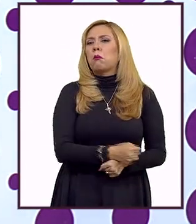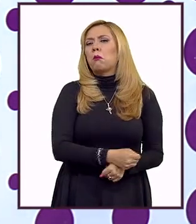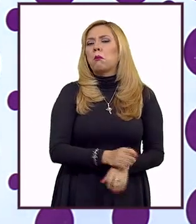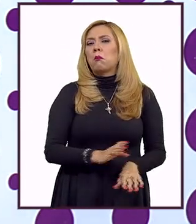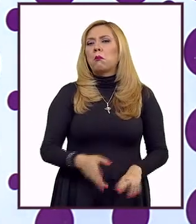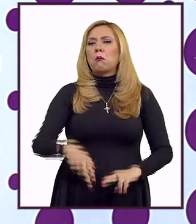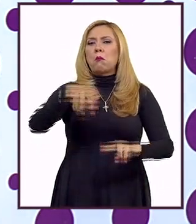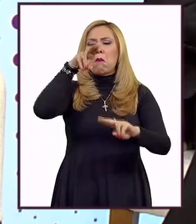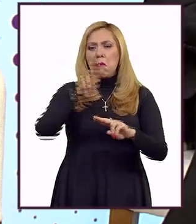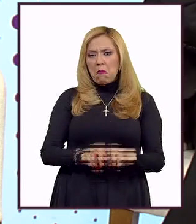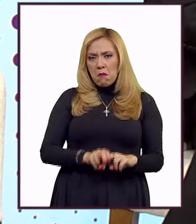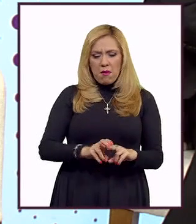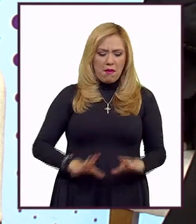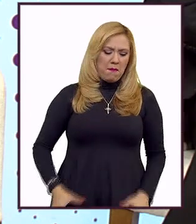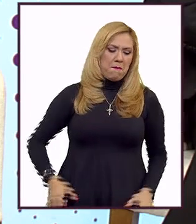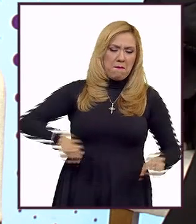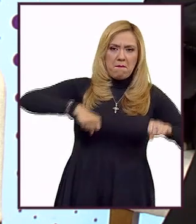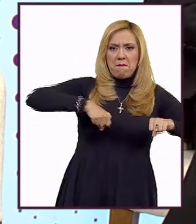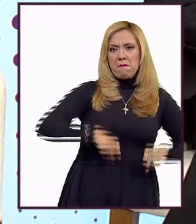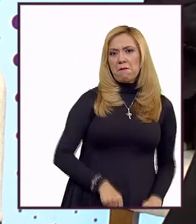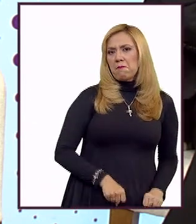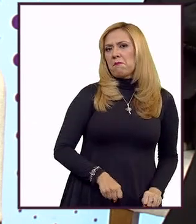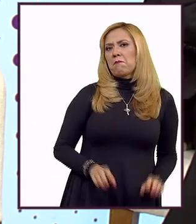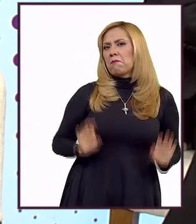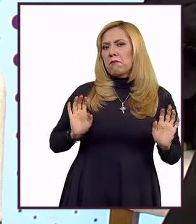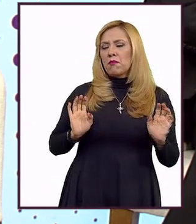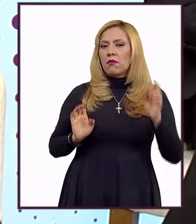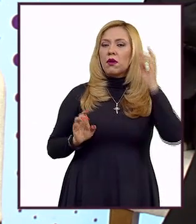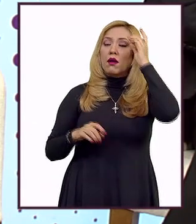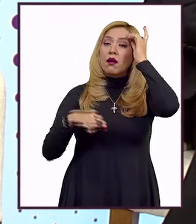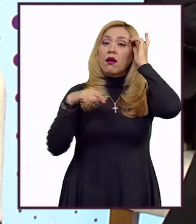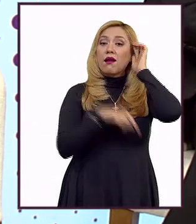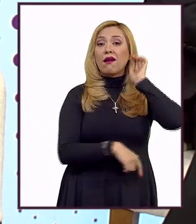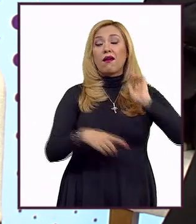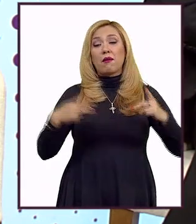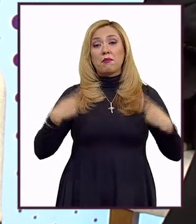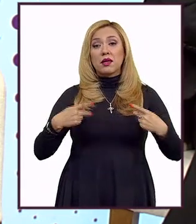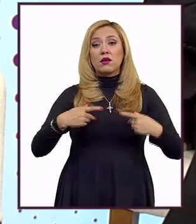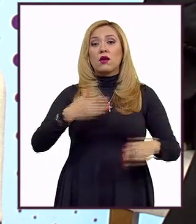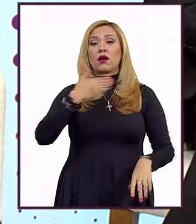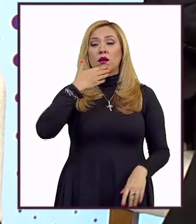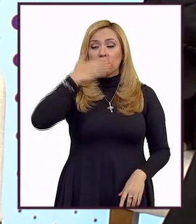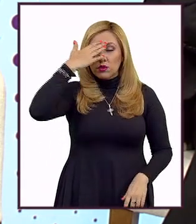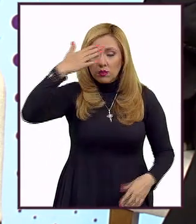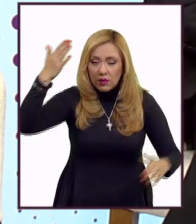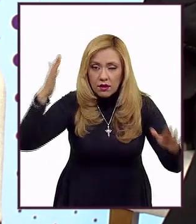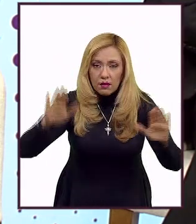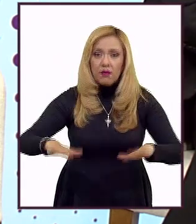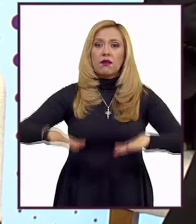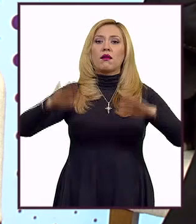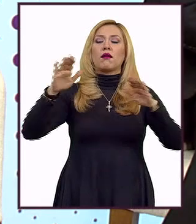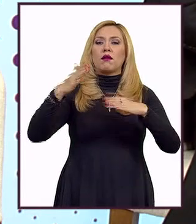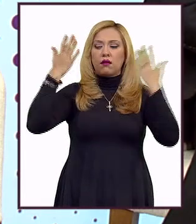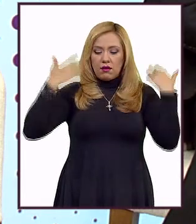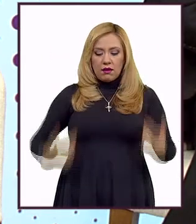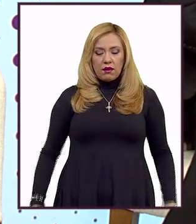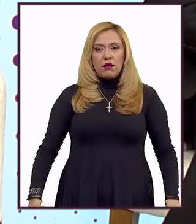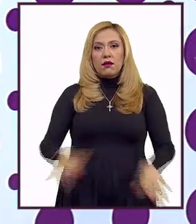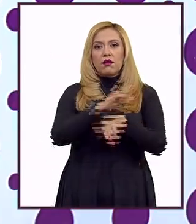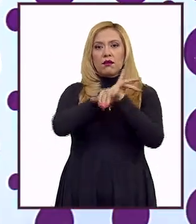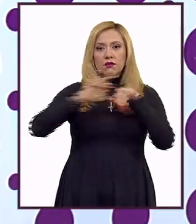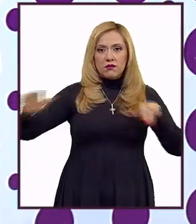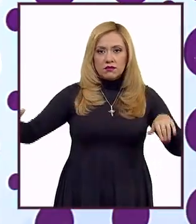sentarse encima de un prisionero no lo es. Pero esa persona que además es musulmán, que está desnuda, que tiene una serie de